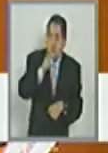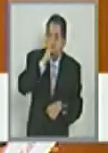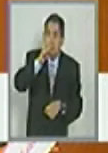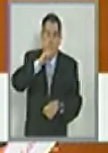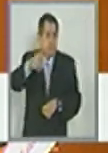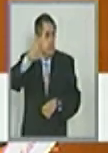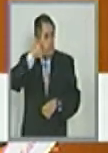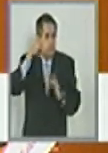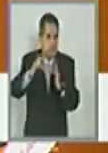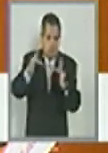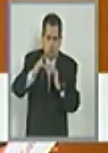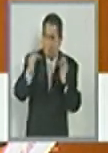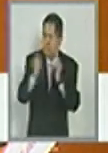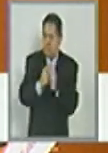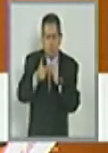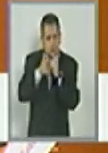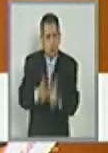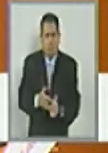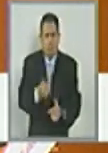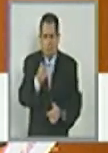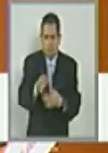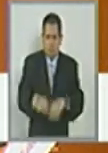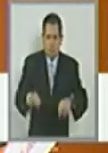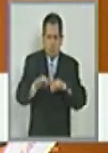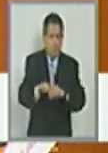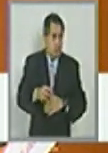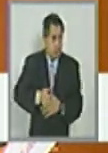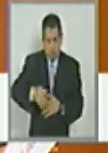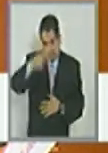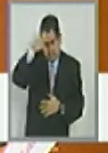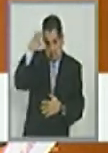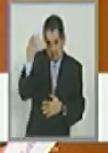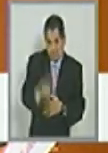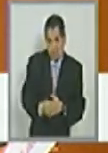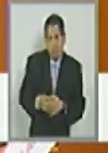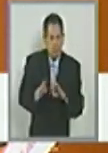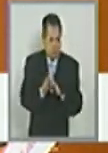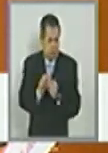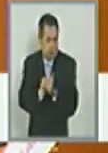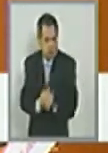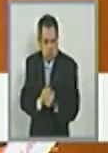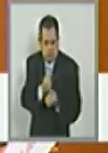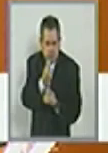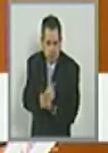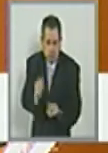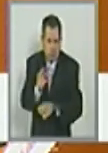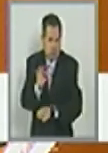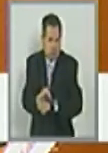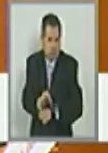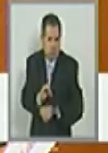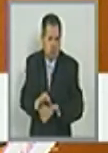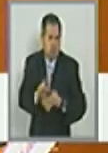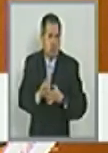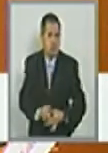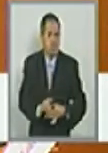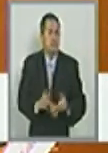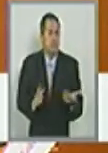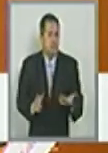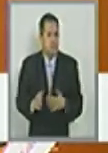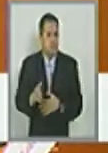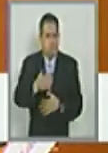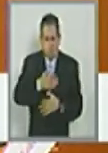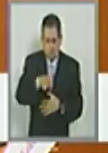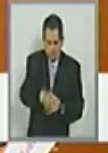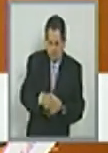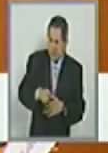cotidiana entre los niños y los padres. México está al lado de la infancia, de la que extraña a